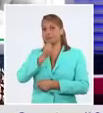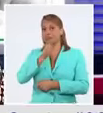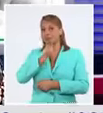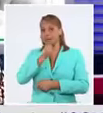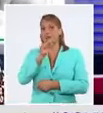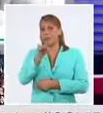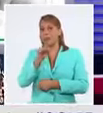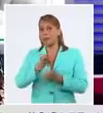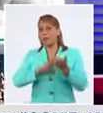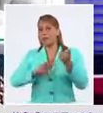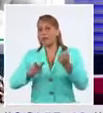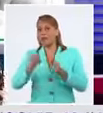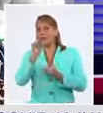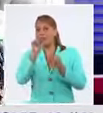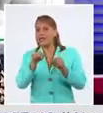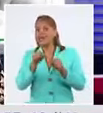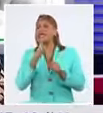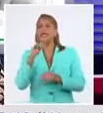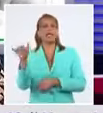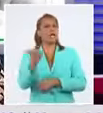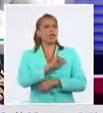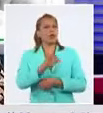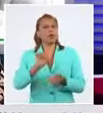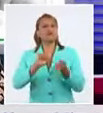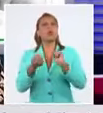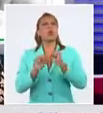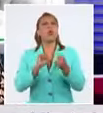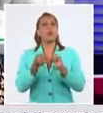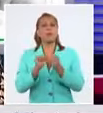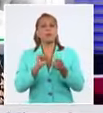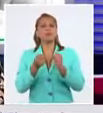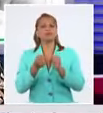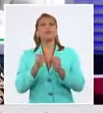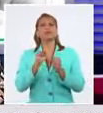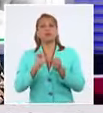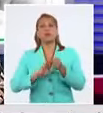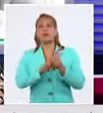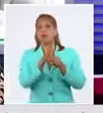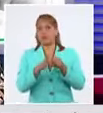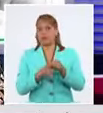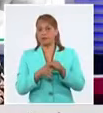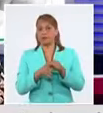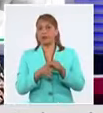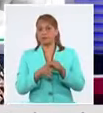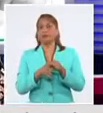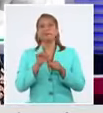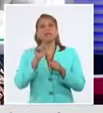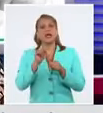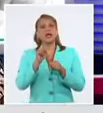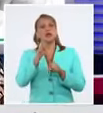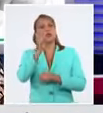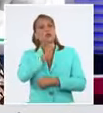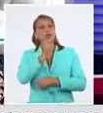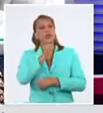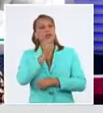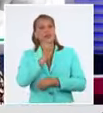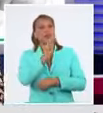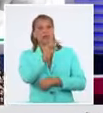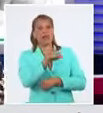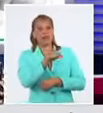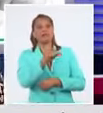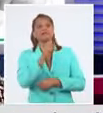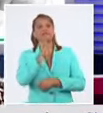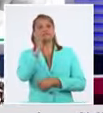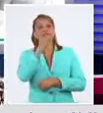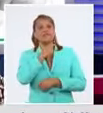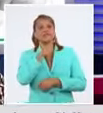provincia, provincia que tensó también la situación epidemiológica a nivel nacional, nuestros colegas desde esta provincia